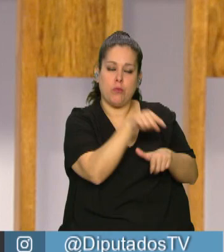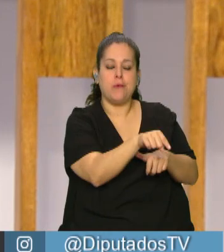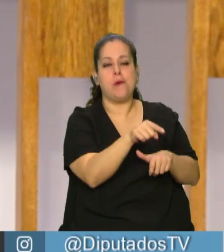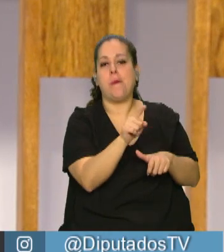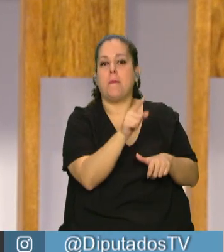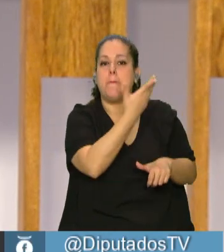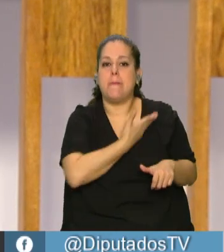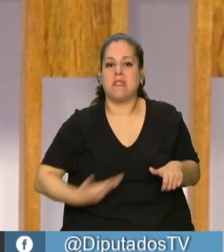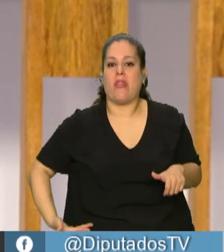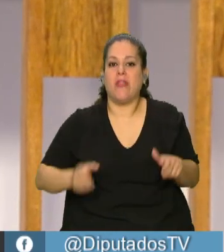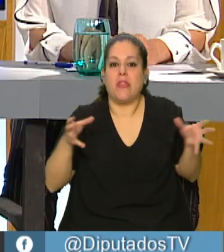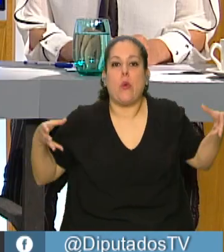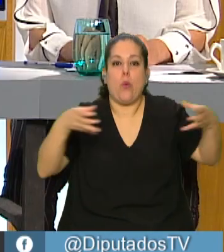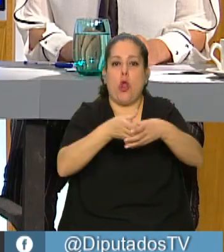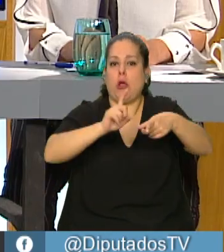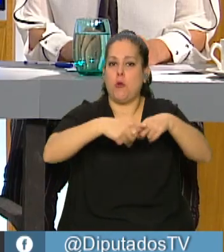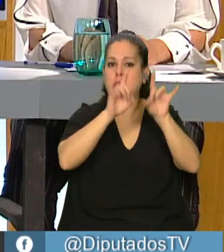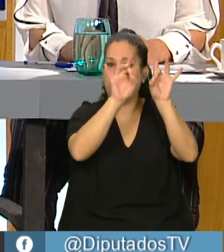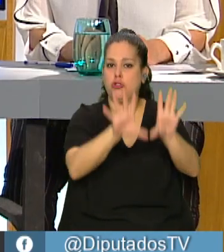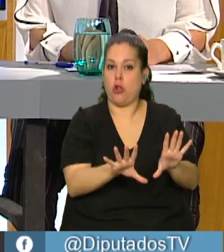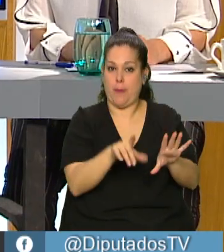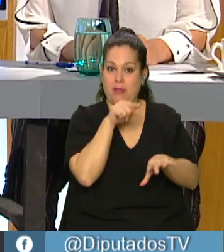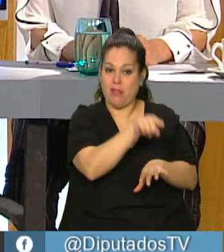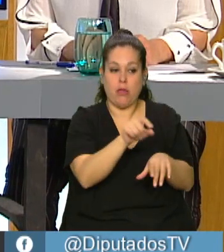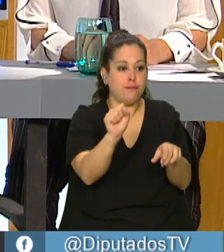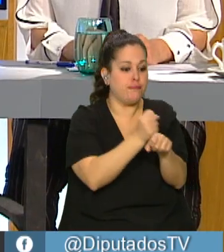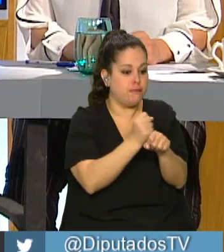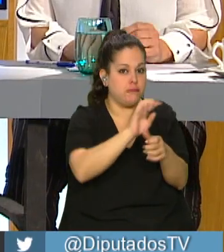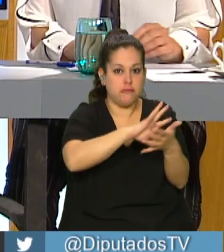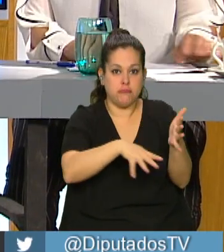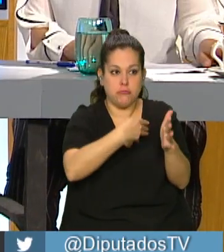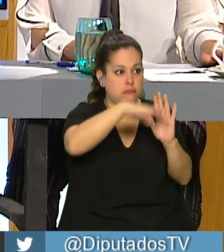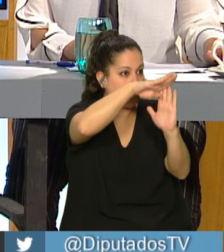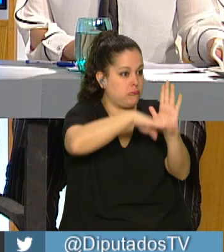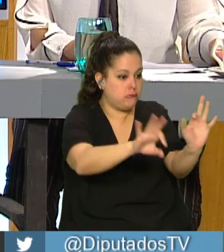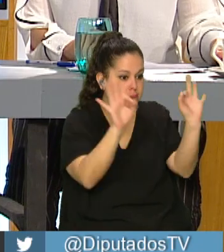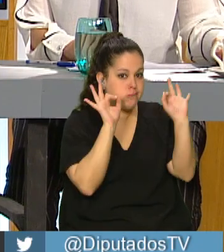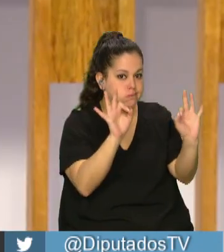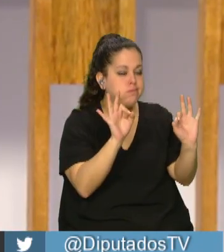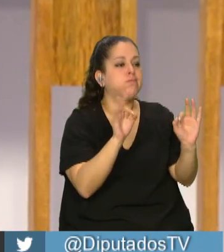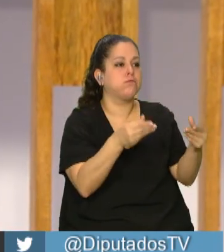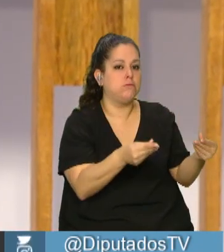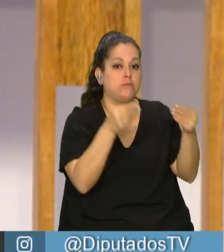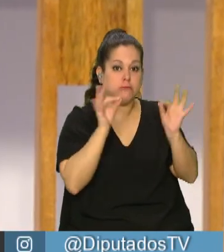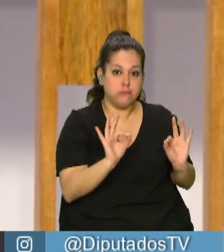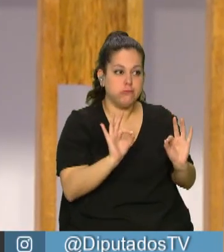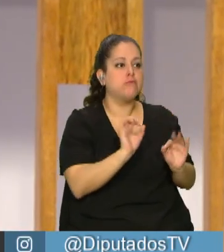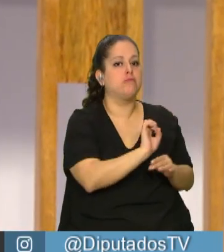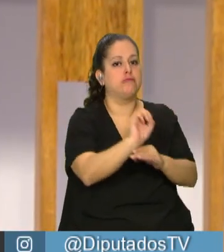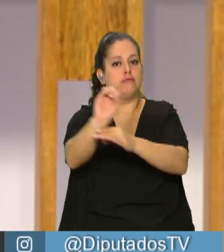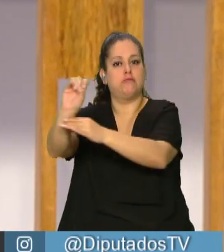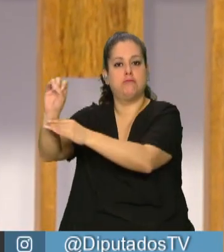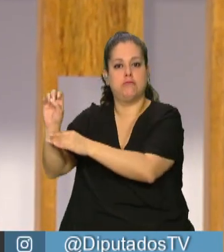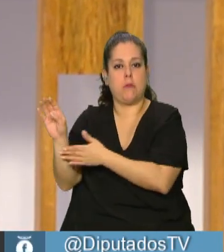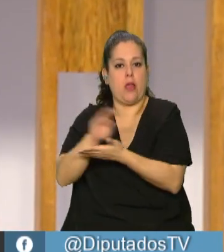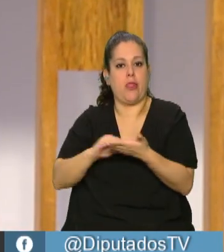una vez que la Comisión de Labor aprueba el plan en la comisión, se lo transmitimos con las modificaciones